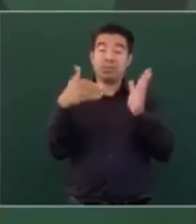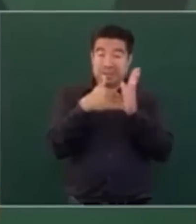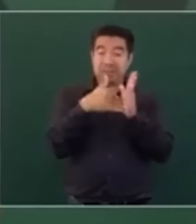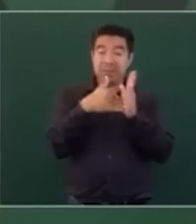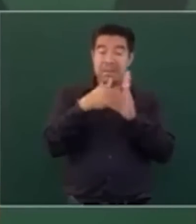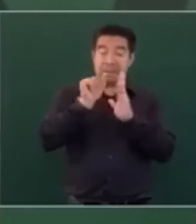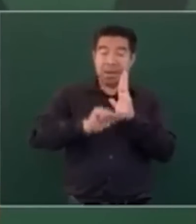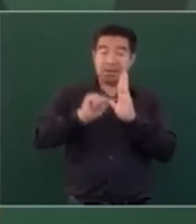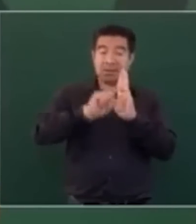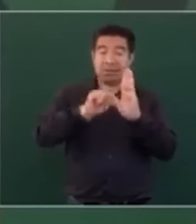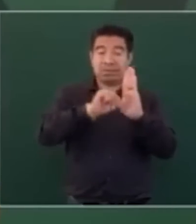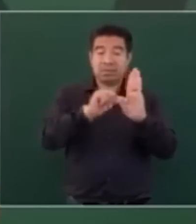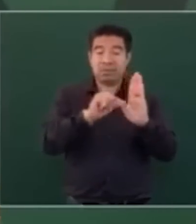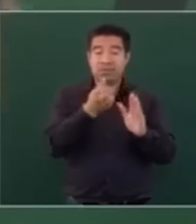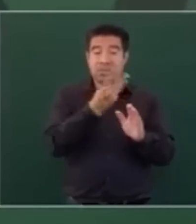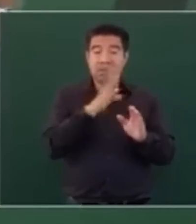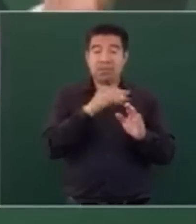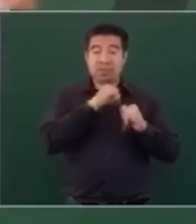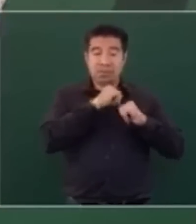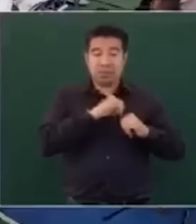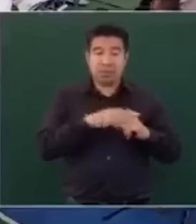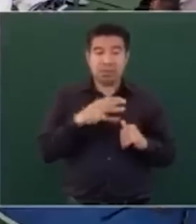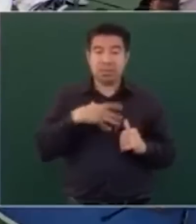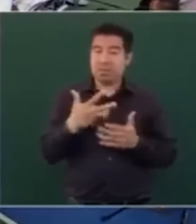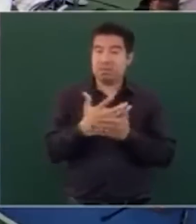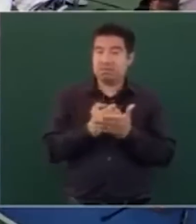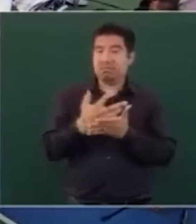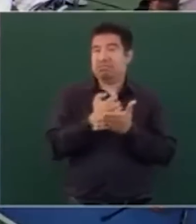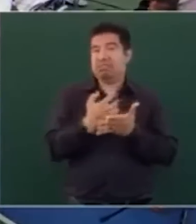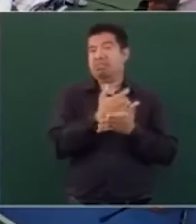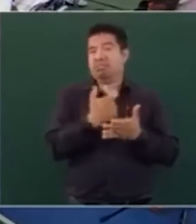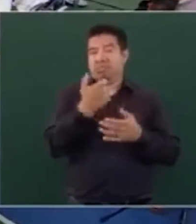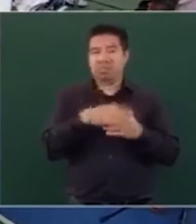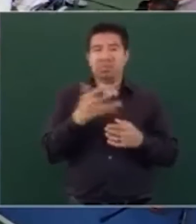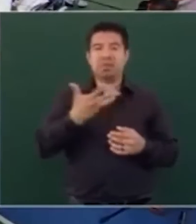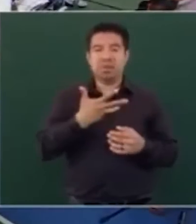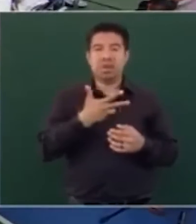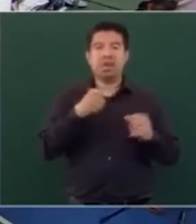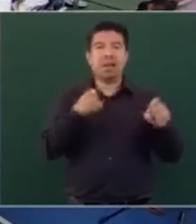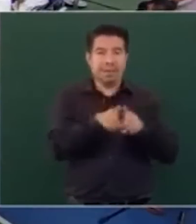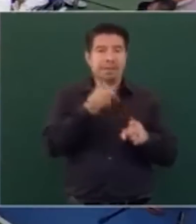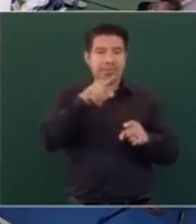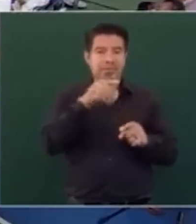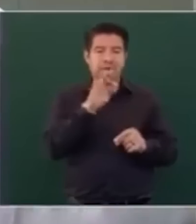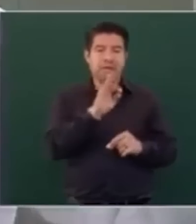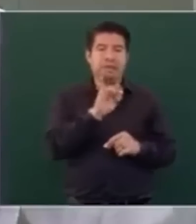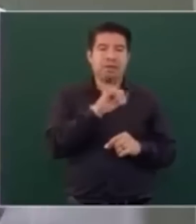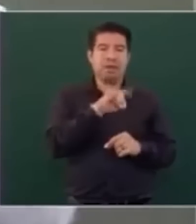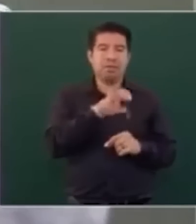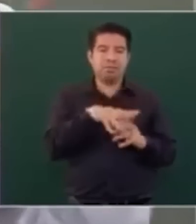al mes y manejan un fideicomiso